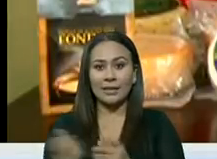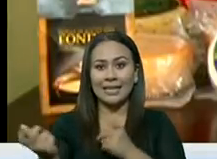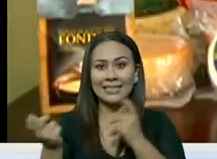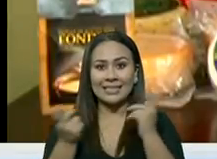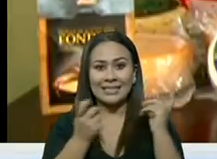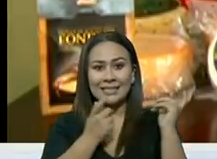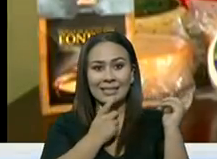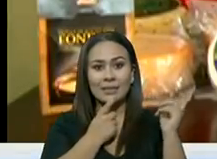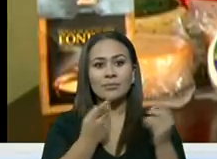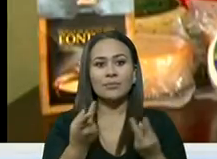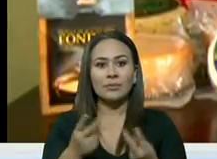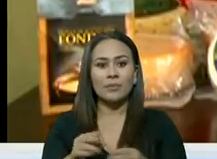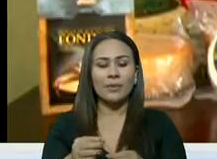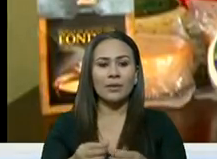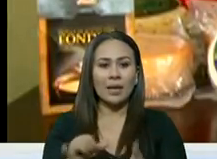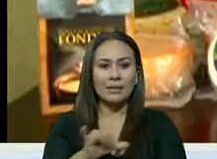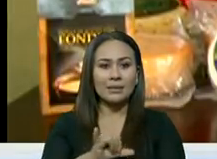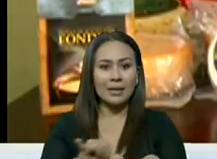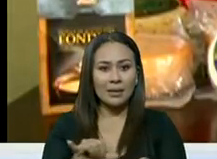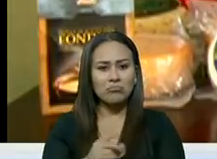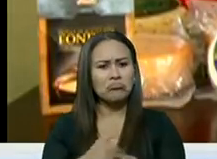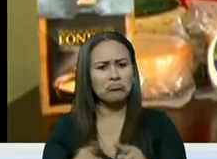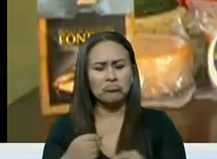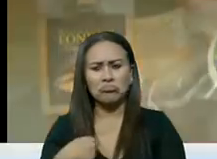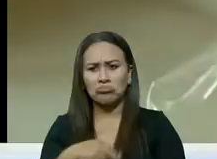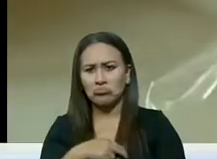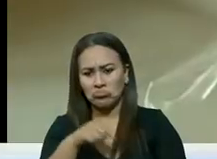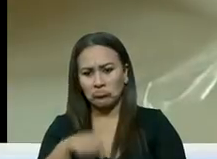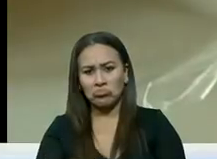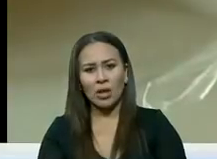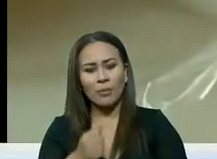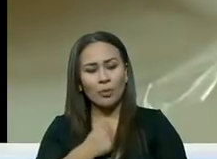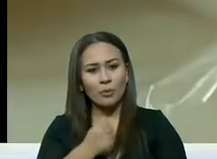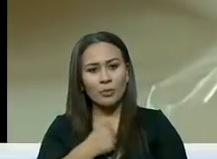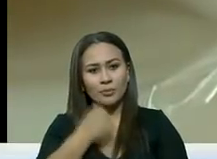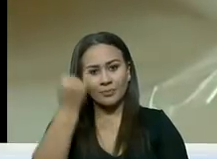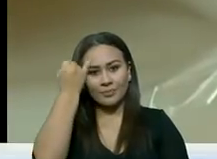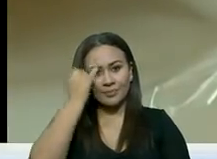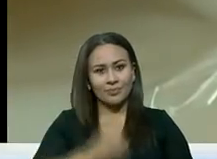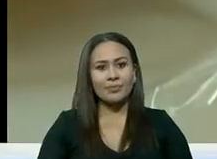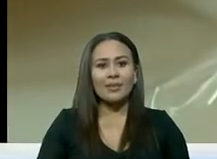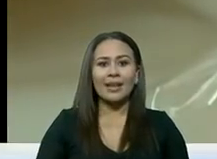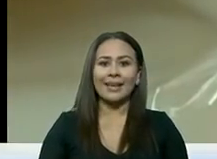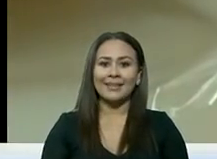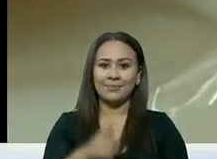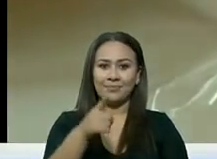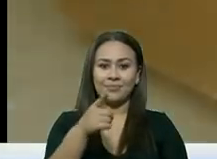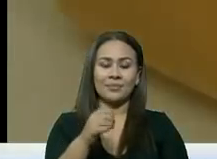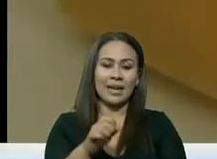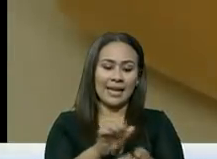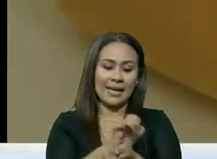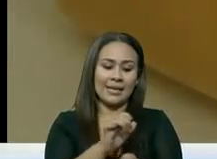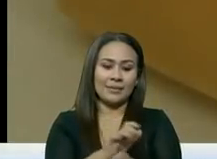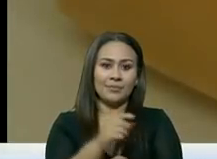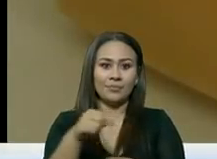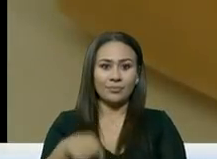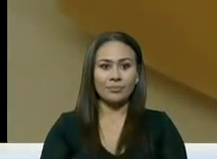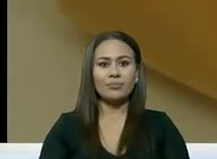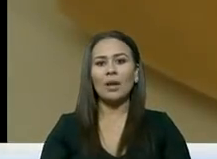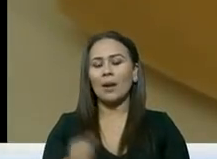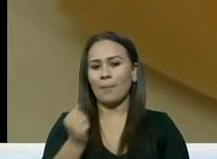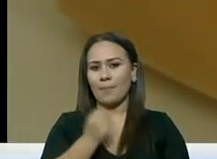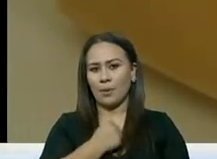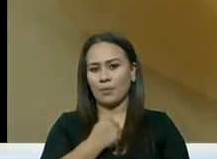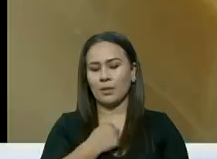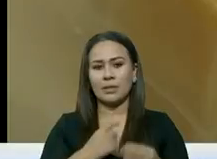aceites esenciales y otros productos. Sí, la producción de quesos de Salinas es como un símbolo, ya